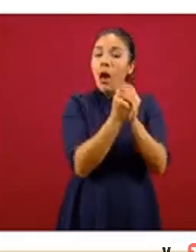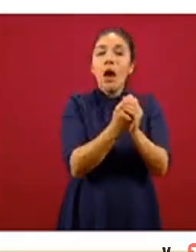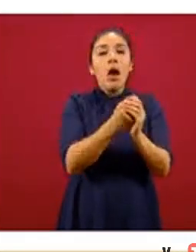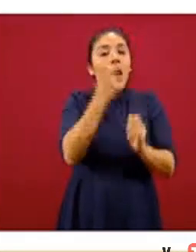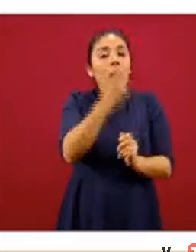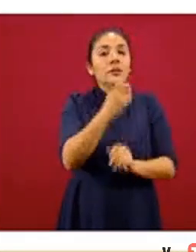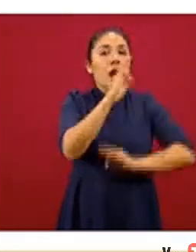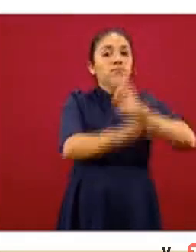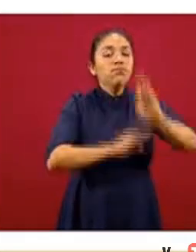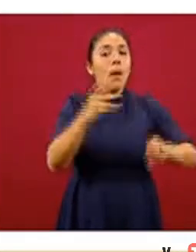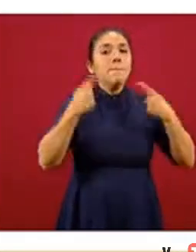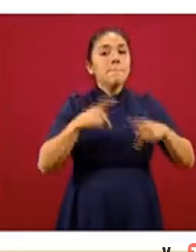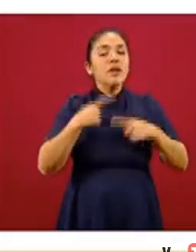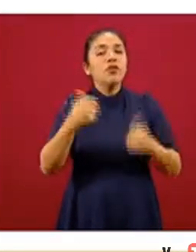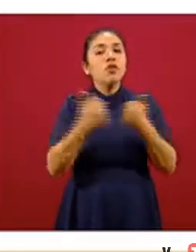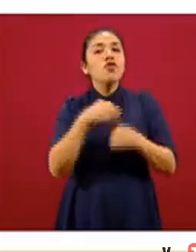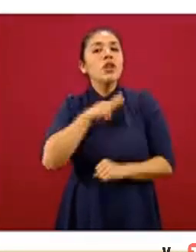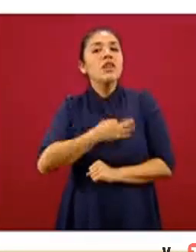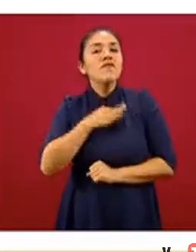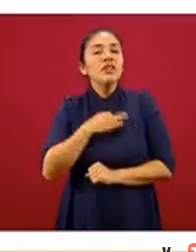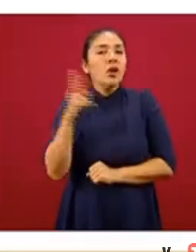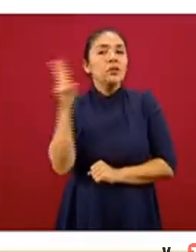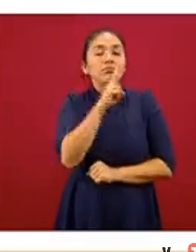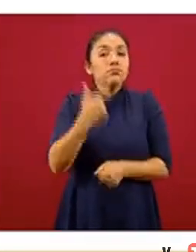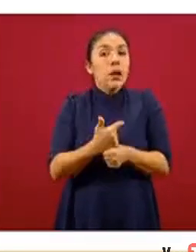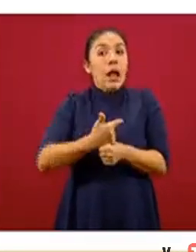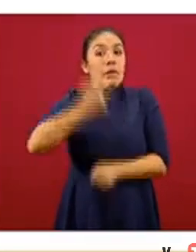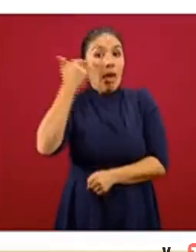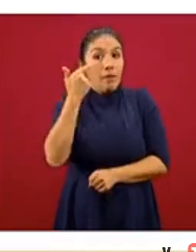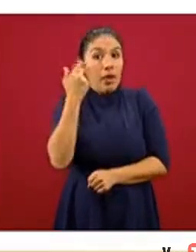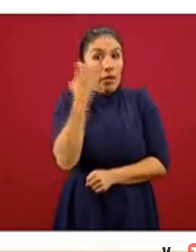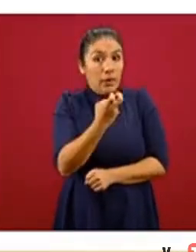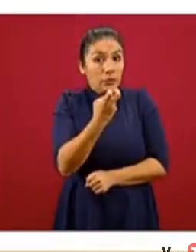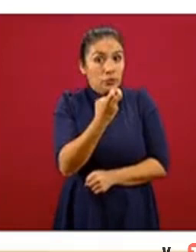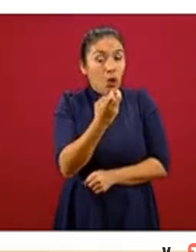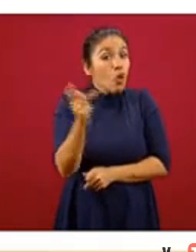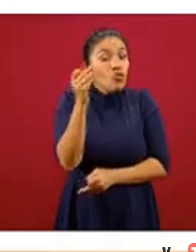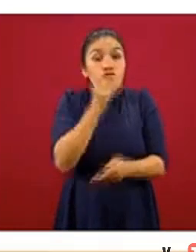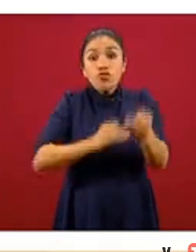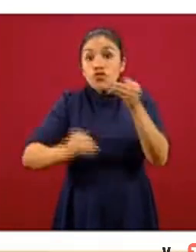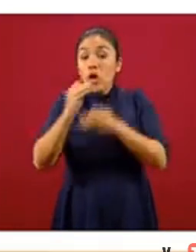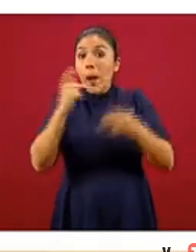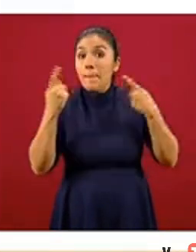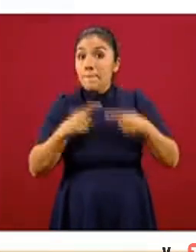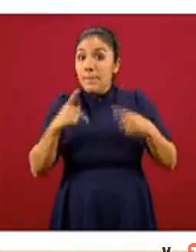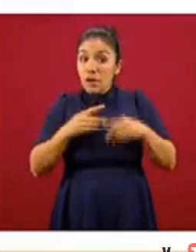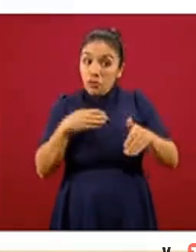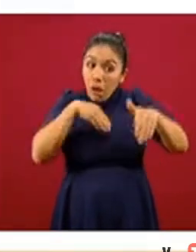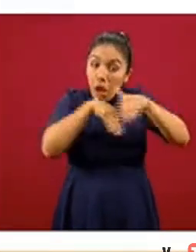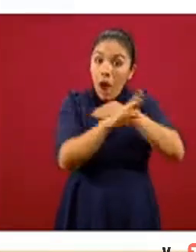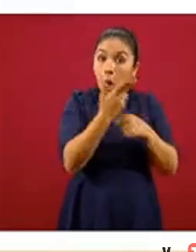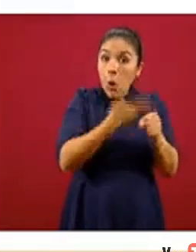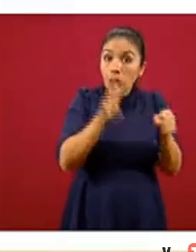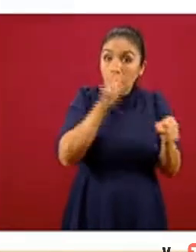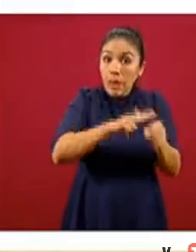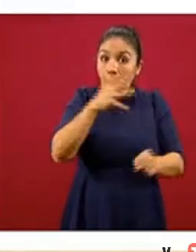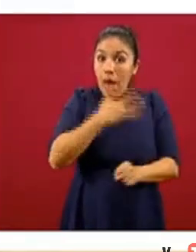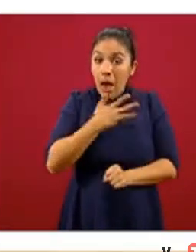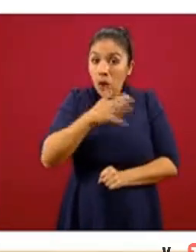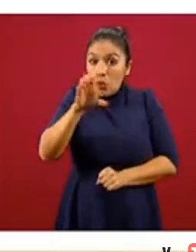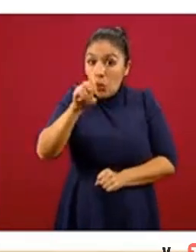infección respiratoria aguda grave. No todos los pacientes que están hospitalizados tienen